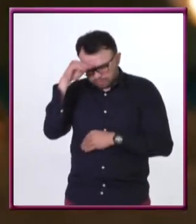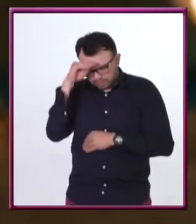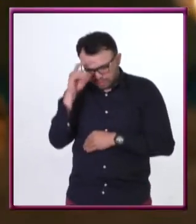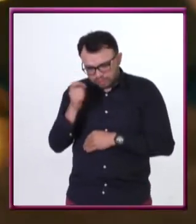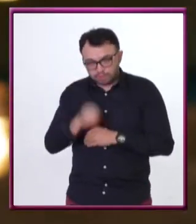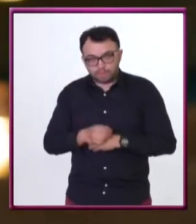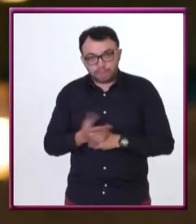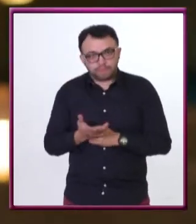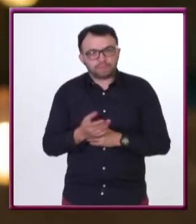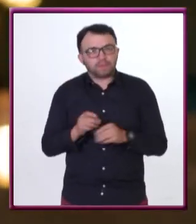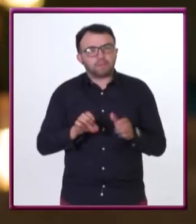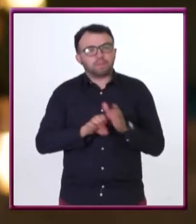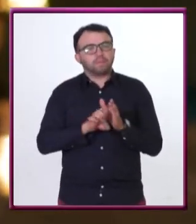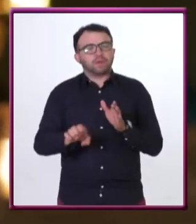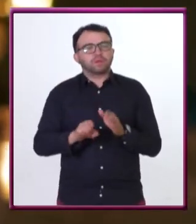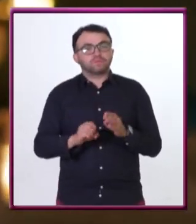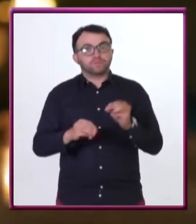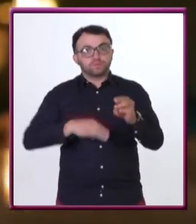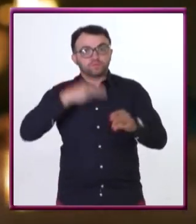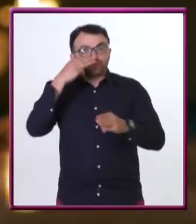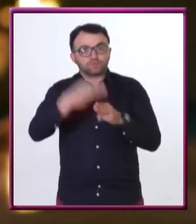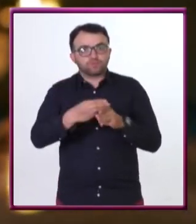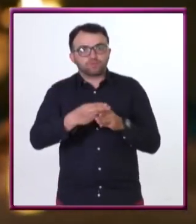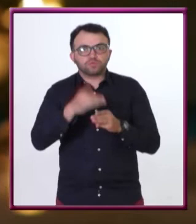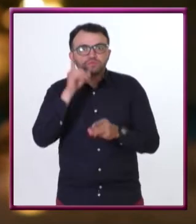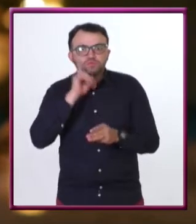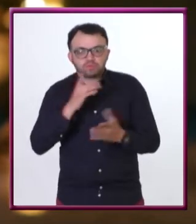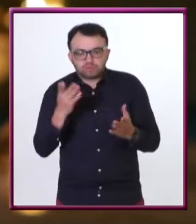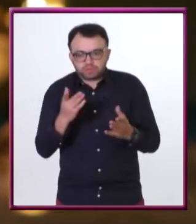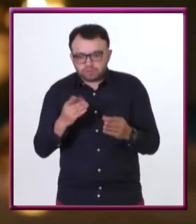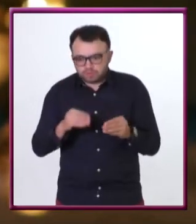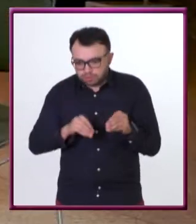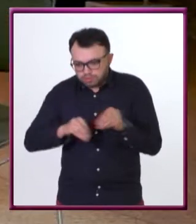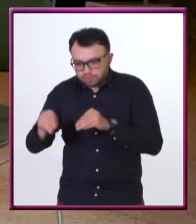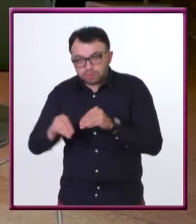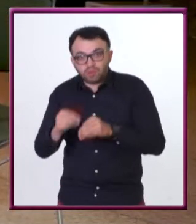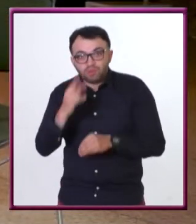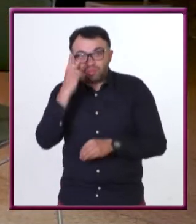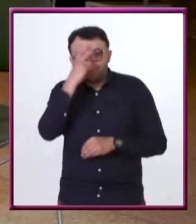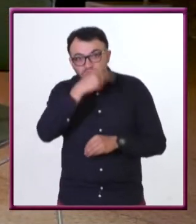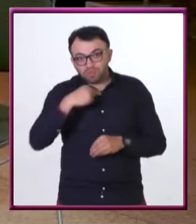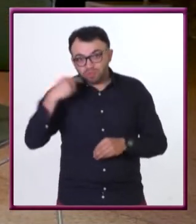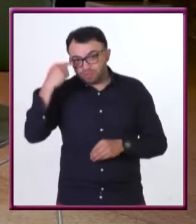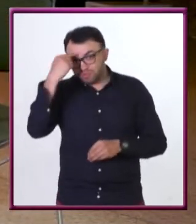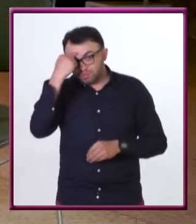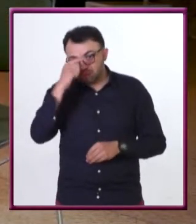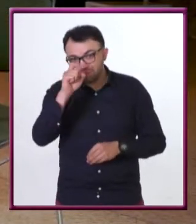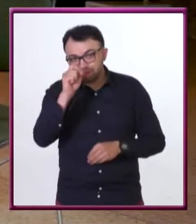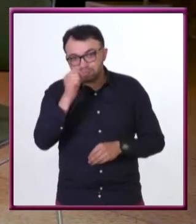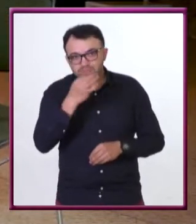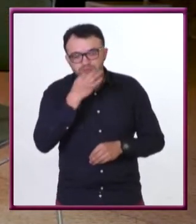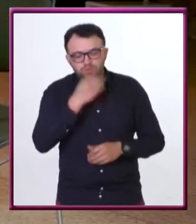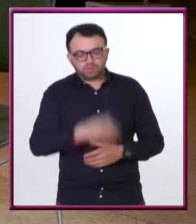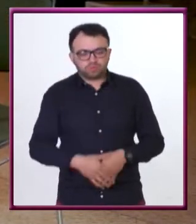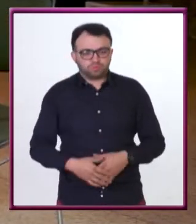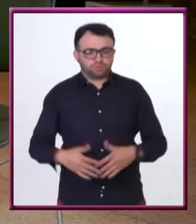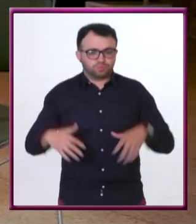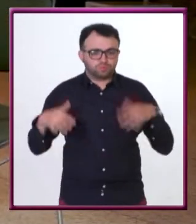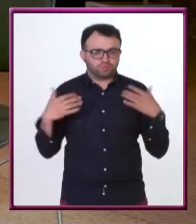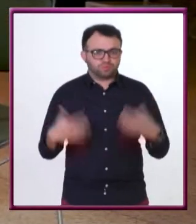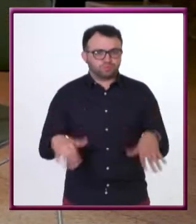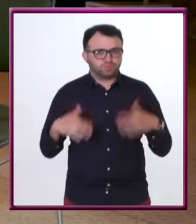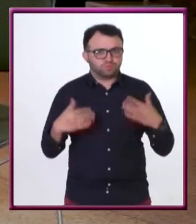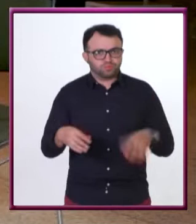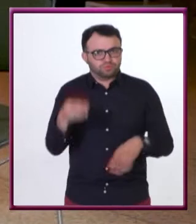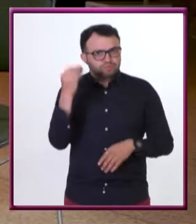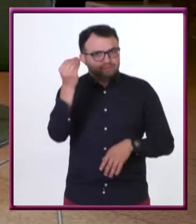internacional, la jugada que más tiempo se llevó en hacerse fue de 2 horas con 20 minutos. ¿Qué? No, pues eso es mucho tiempo. Pues sí es